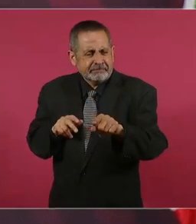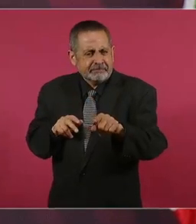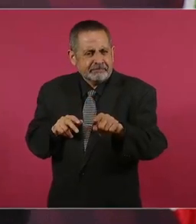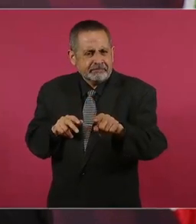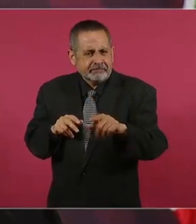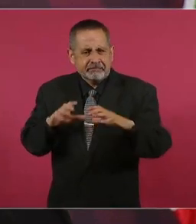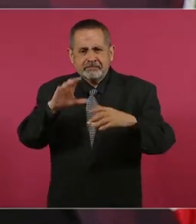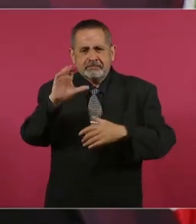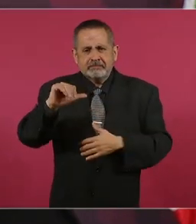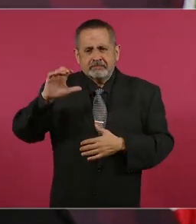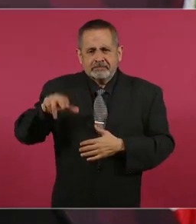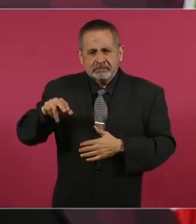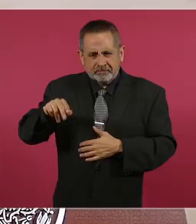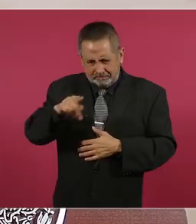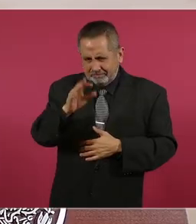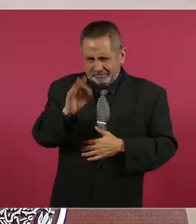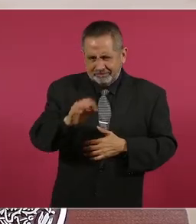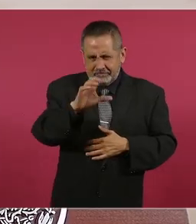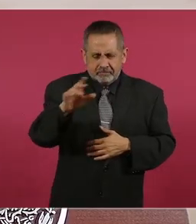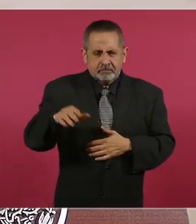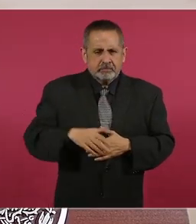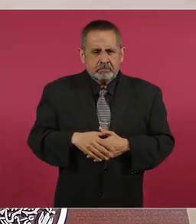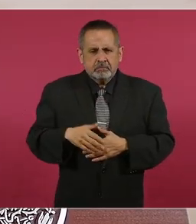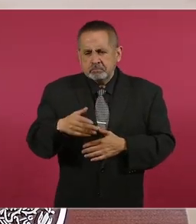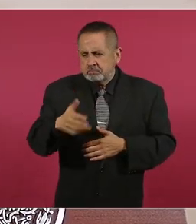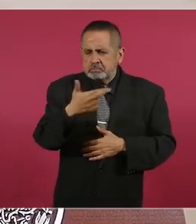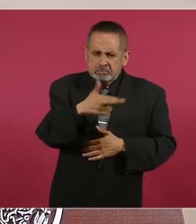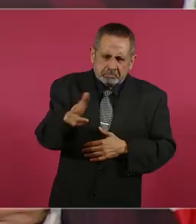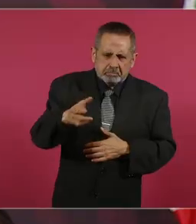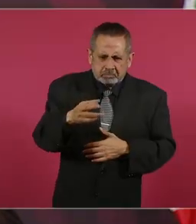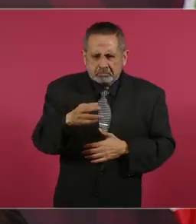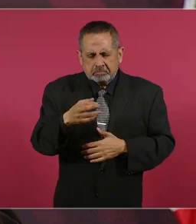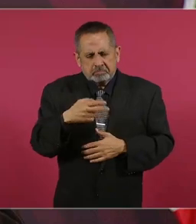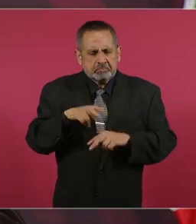en Cancún, precisamente. Eso es un restaurante.